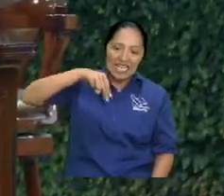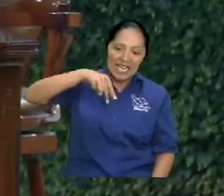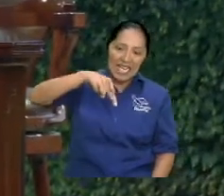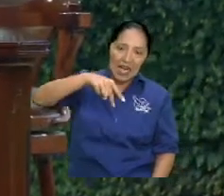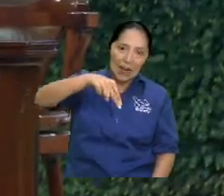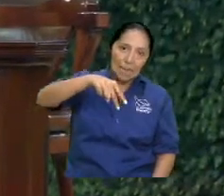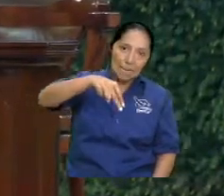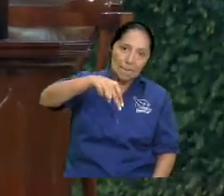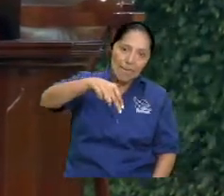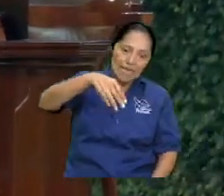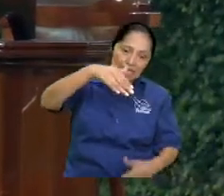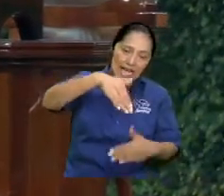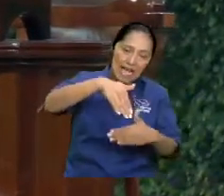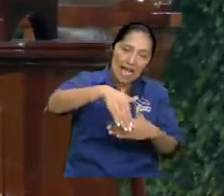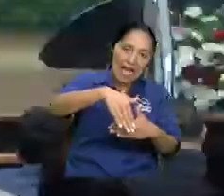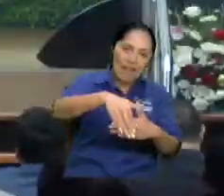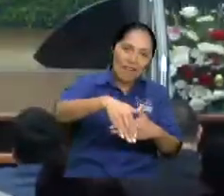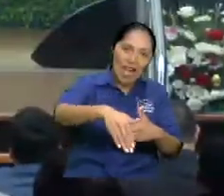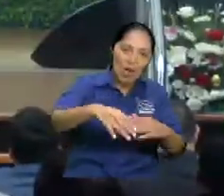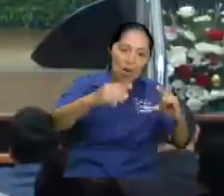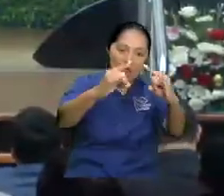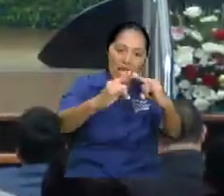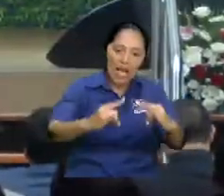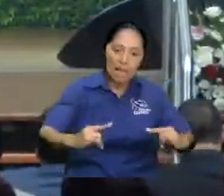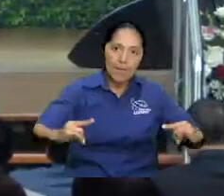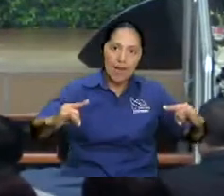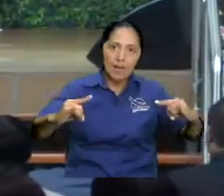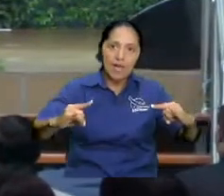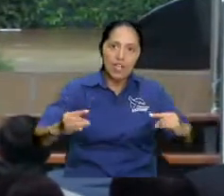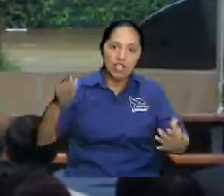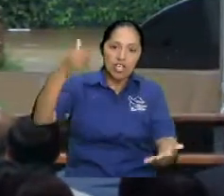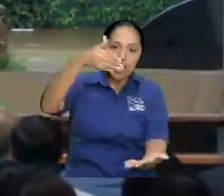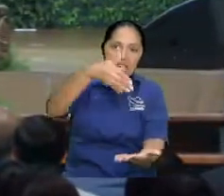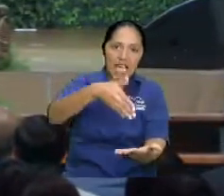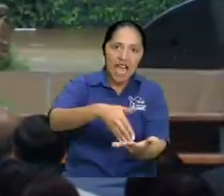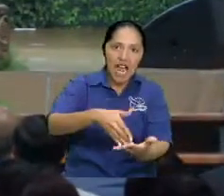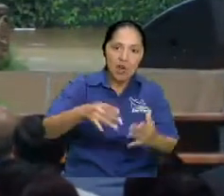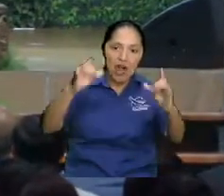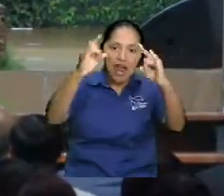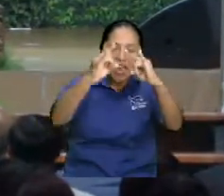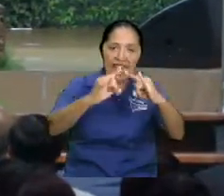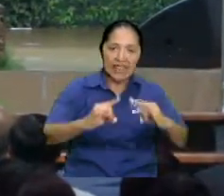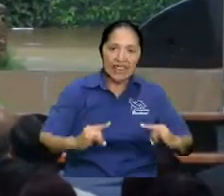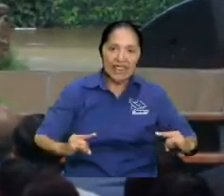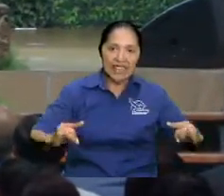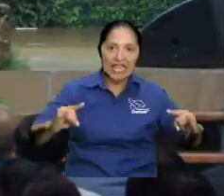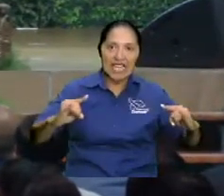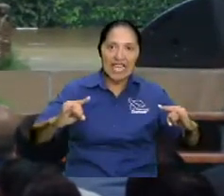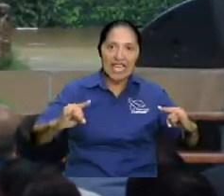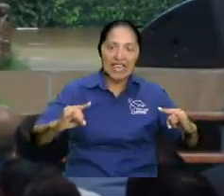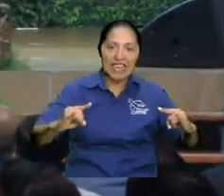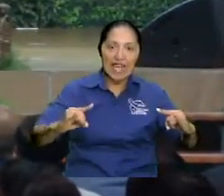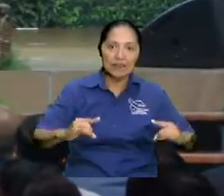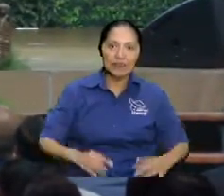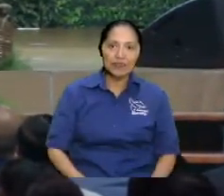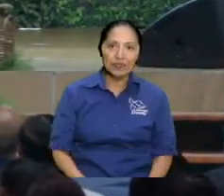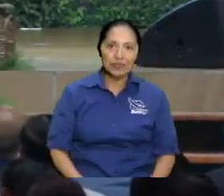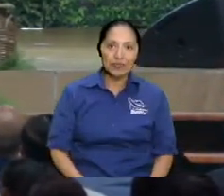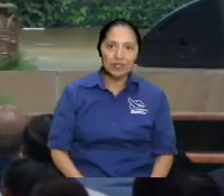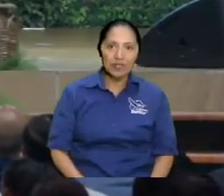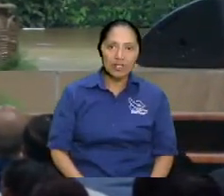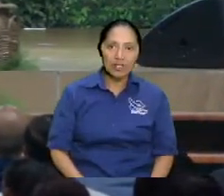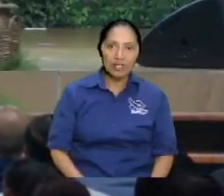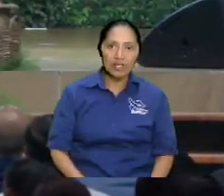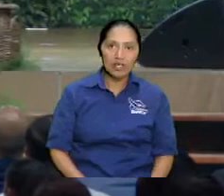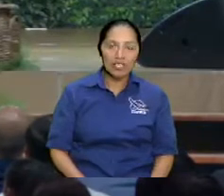ahí sigilosamente. Y cuando llegaron a la tienda de uno de los madianitas. Y uno le estaba contando el sueño al otro. Y dijo, vos,